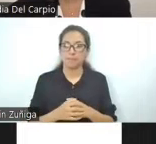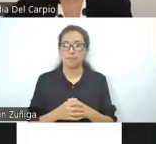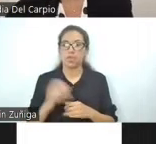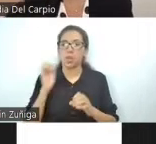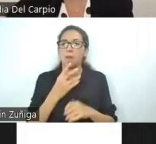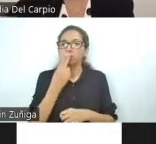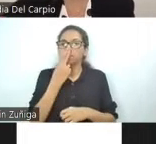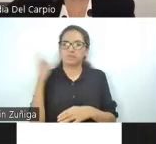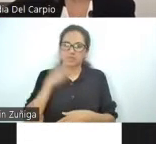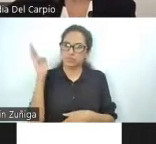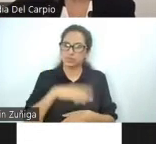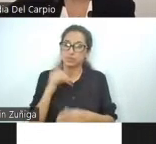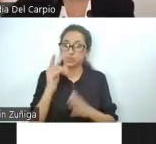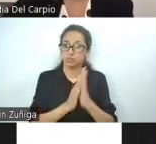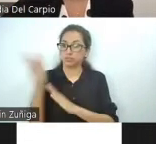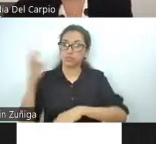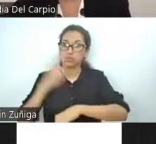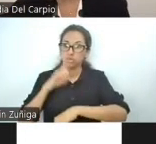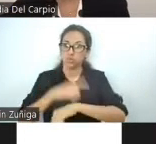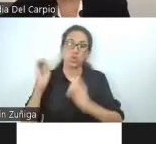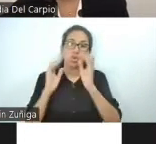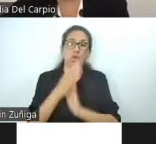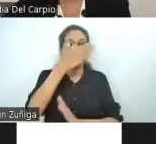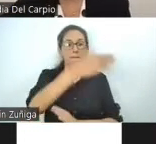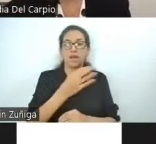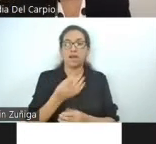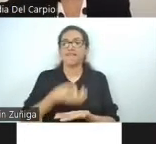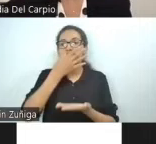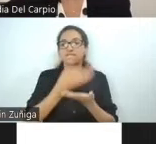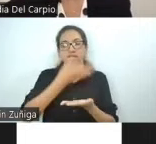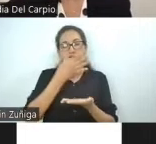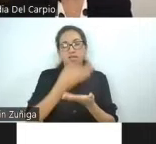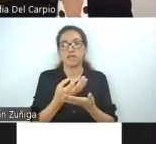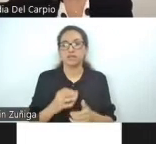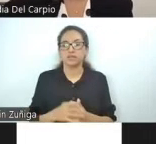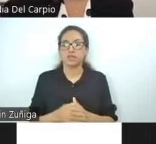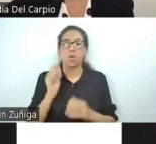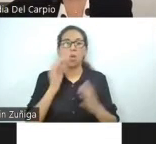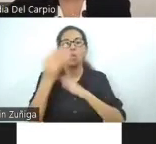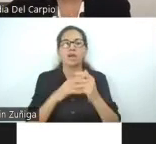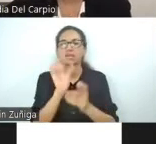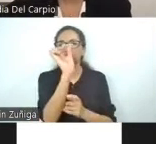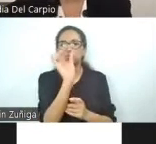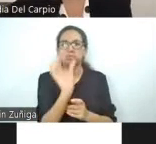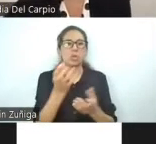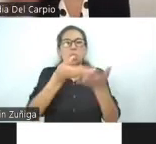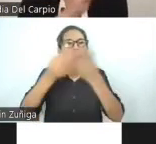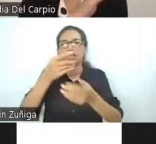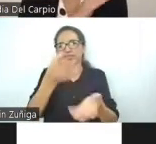mal olor, vas al médico o vas a la farmacia a que te den cualquier óvulo o el que le dan a todo el